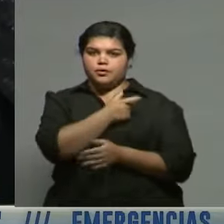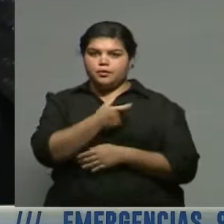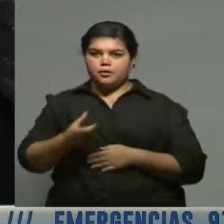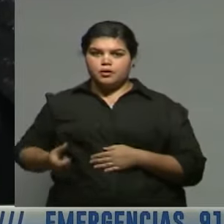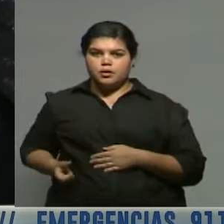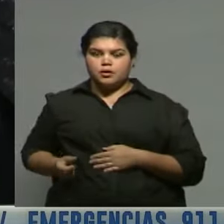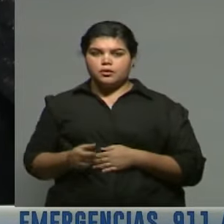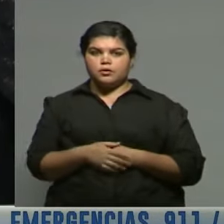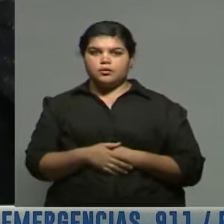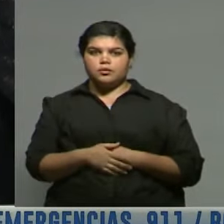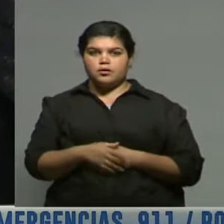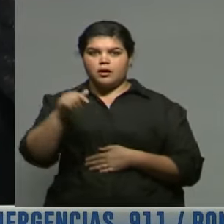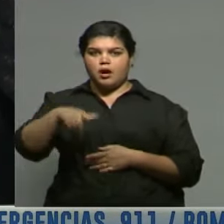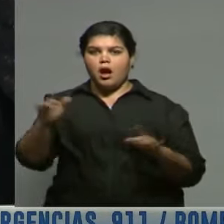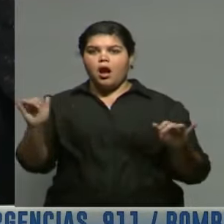el anuncio final